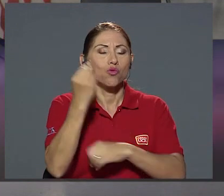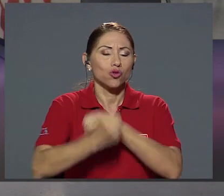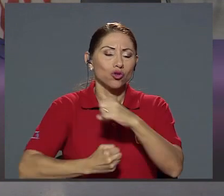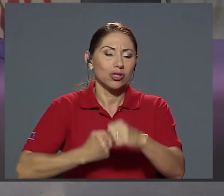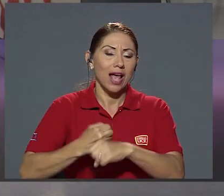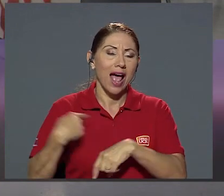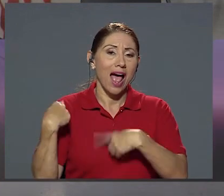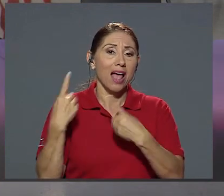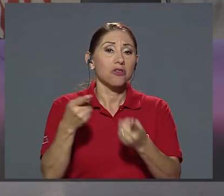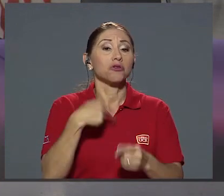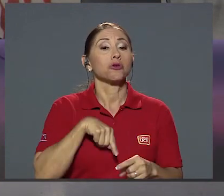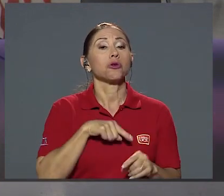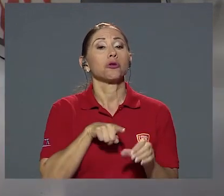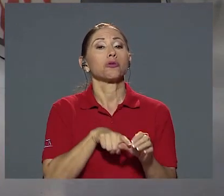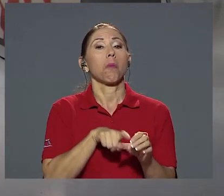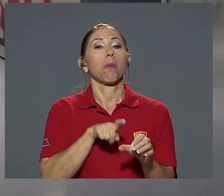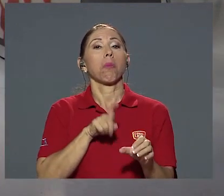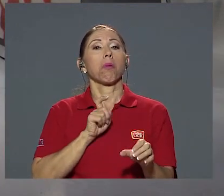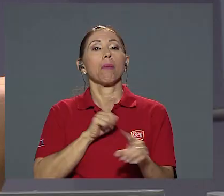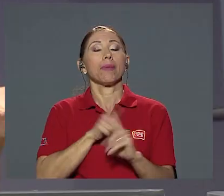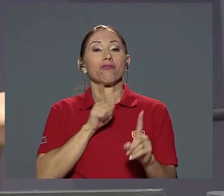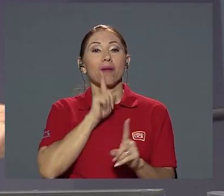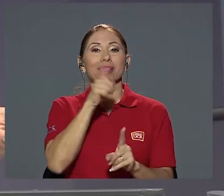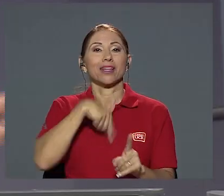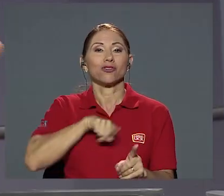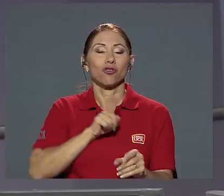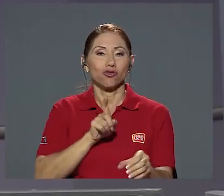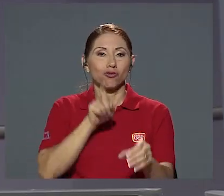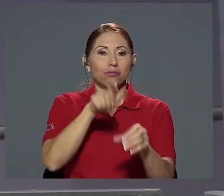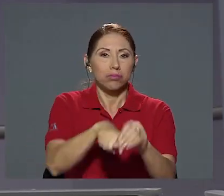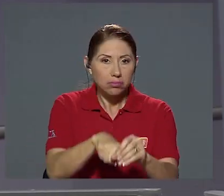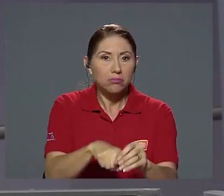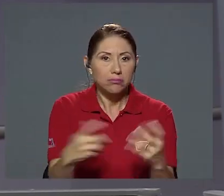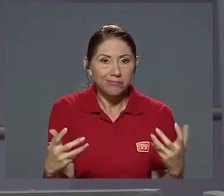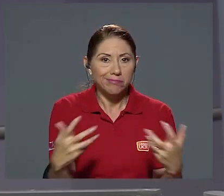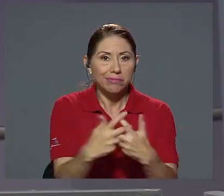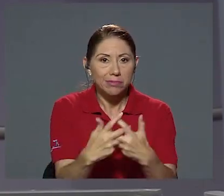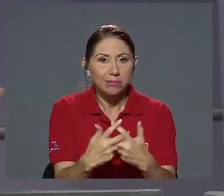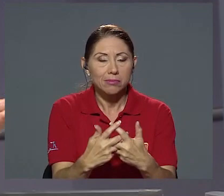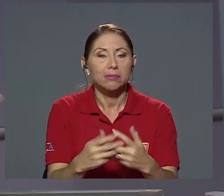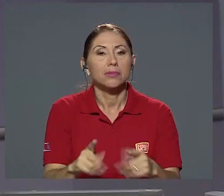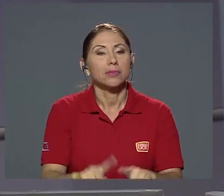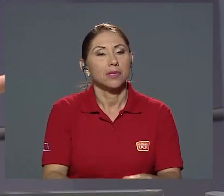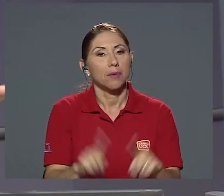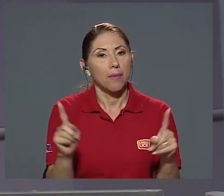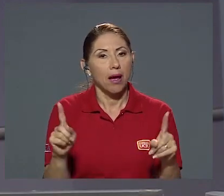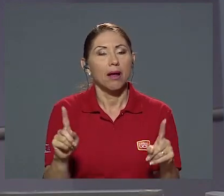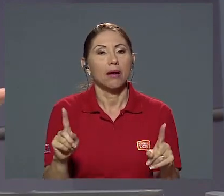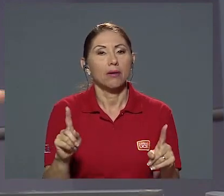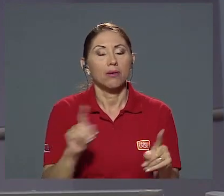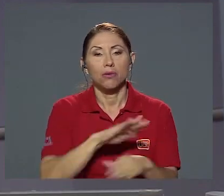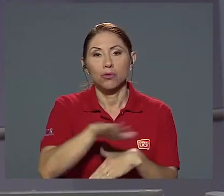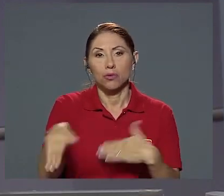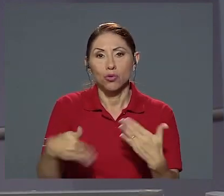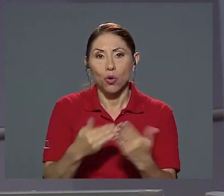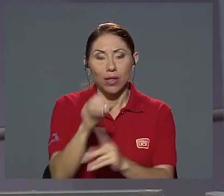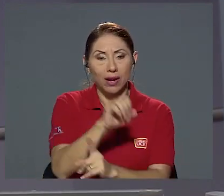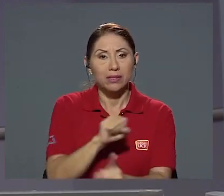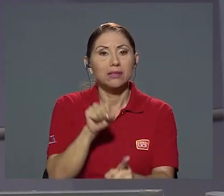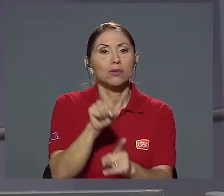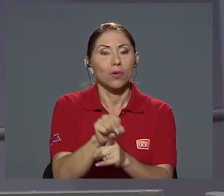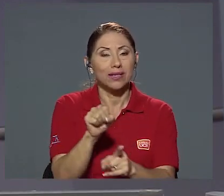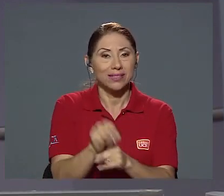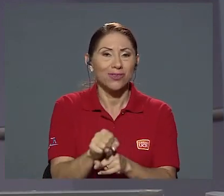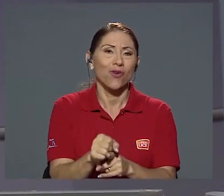nos mantuvimos al margen de la región, siendo parte integral de ella. Sin embargo, pues toda la